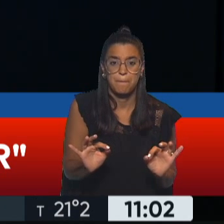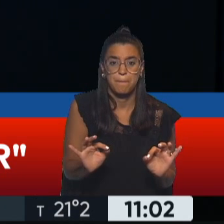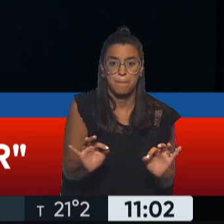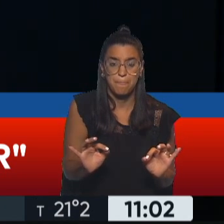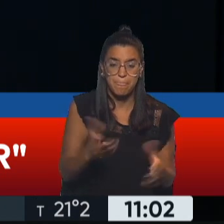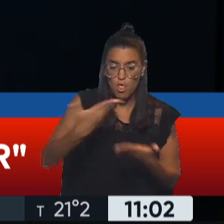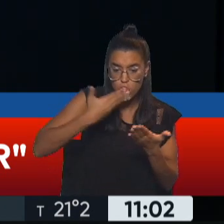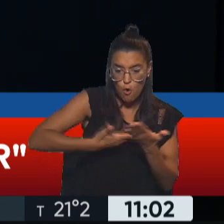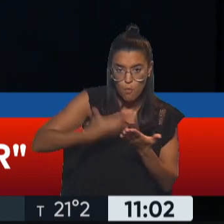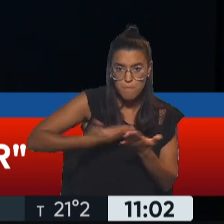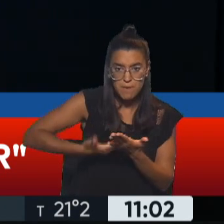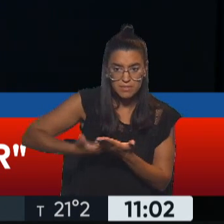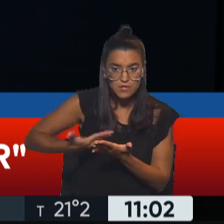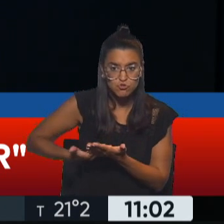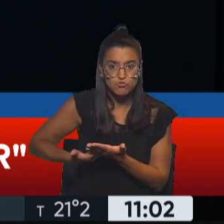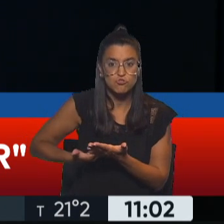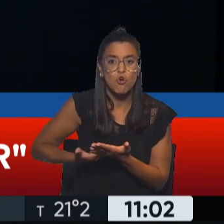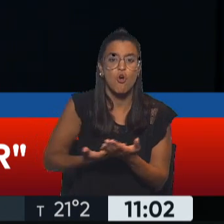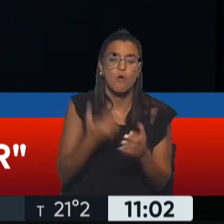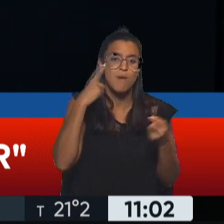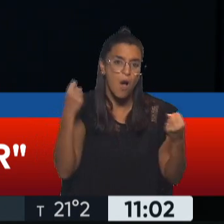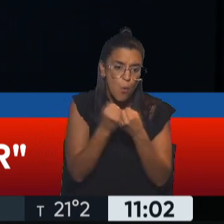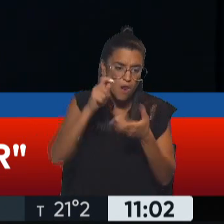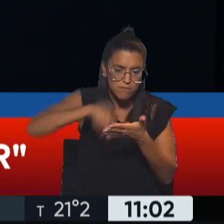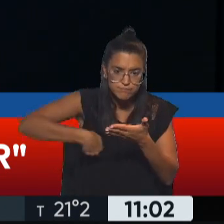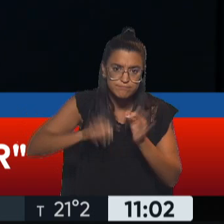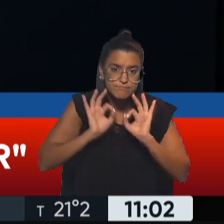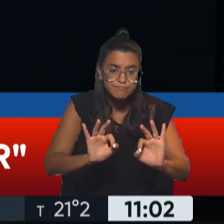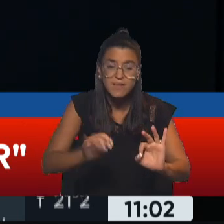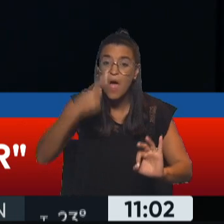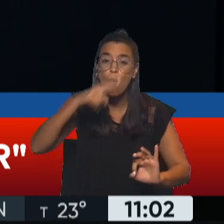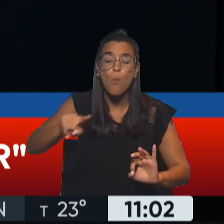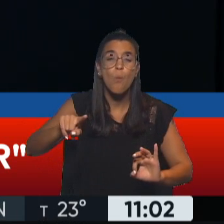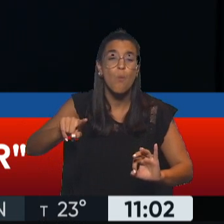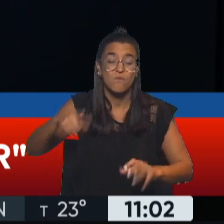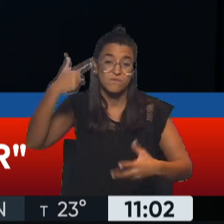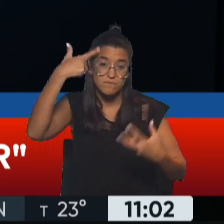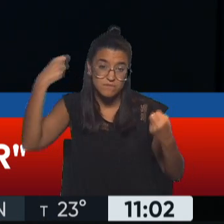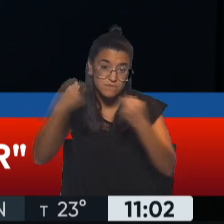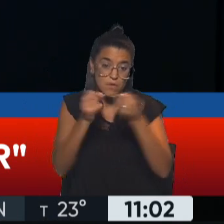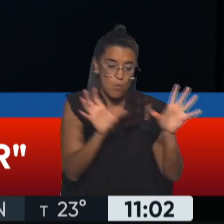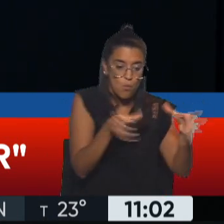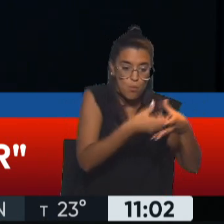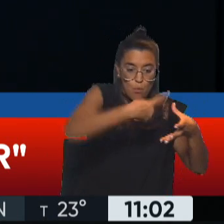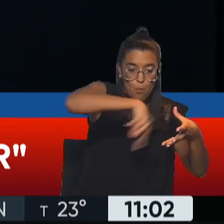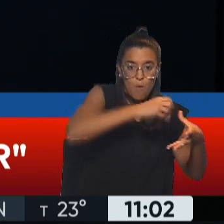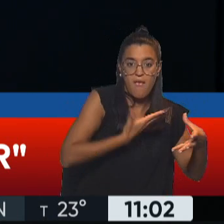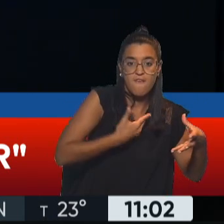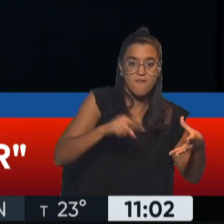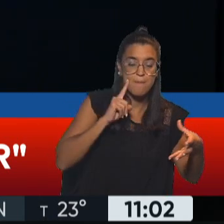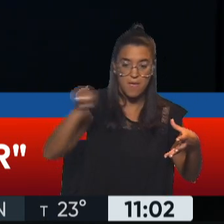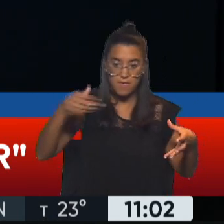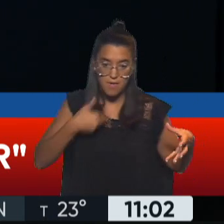la documentación y los memorandos y el acuerdo final a un nivel del staff del Fondo Monetario